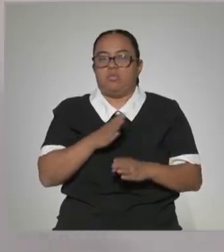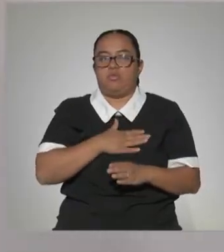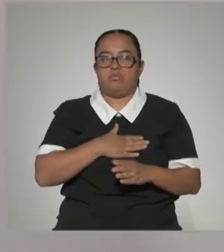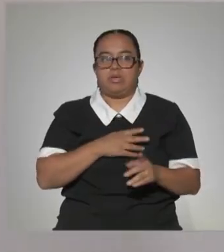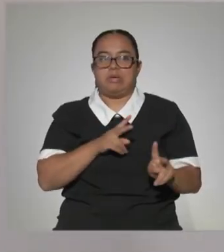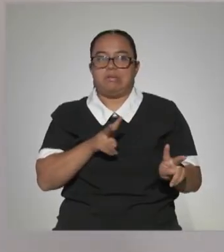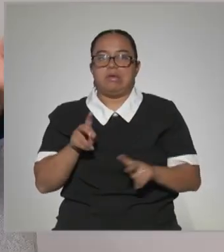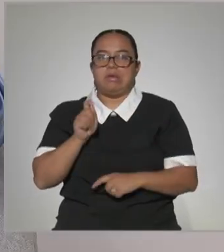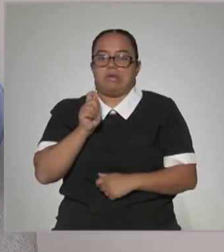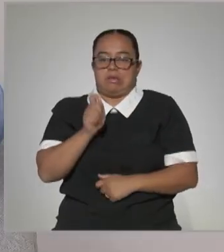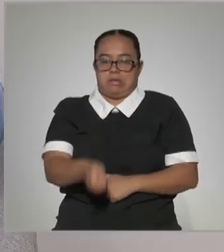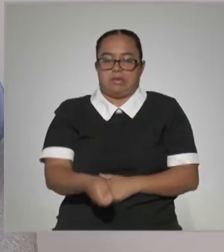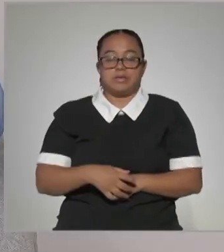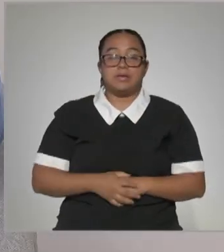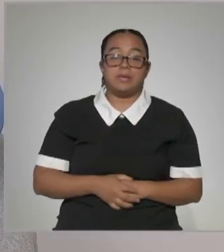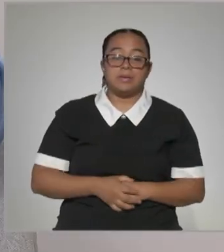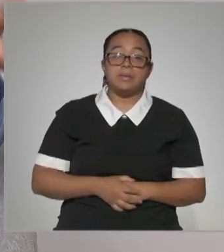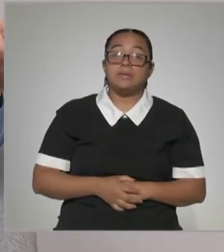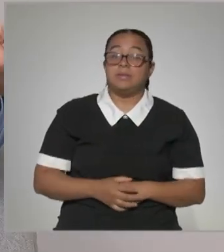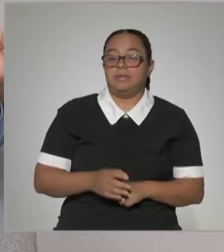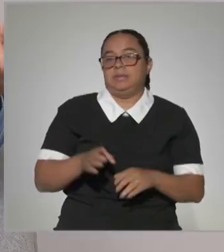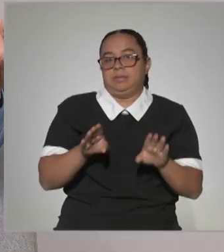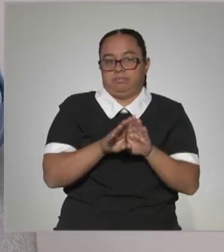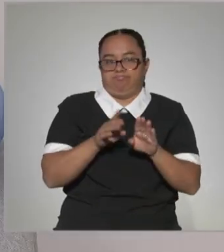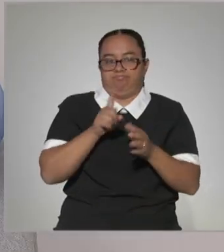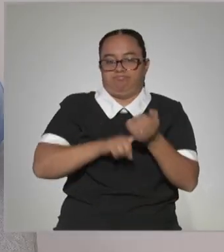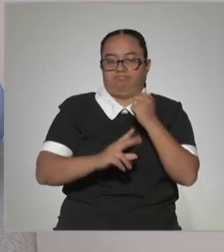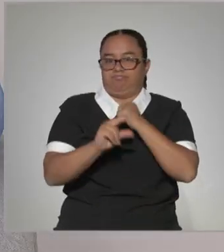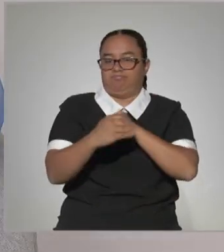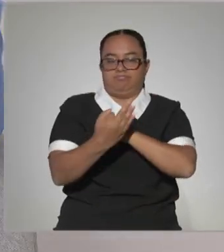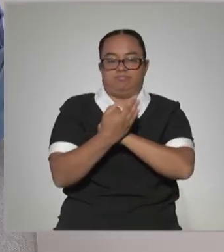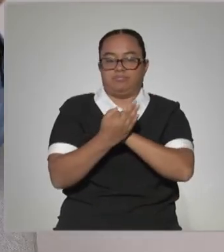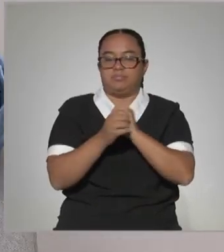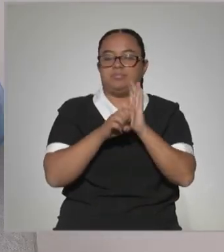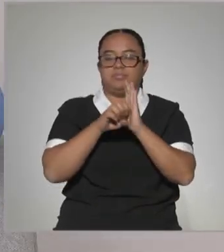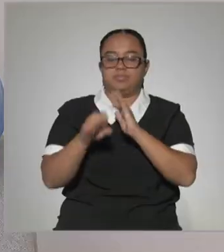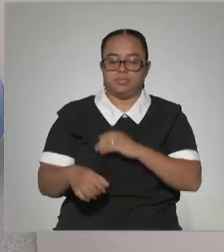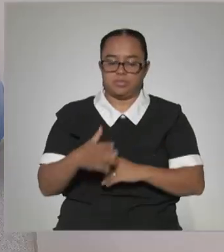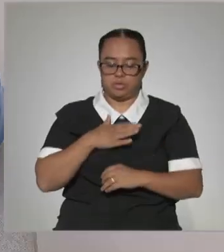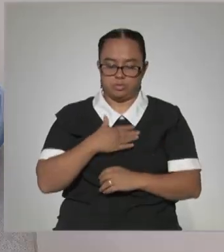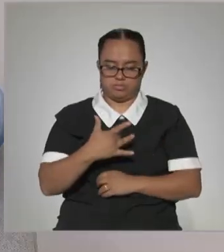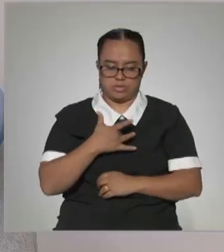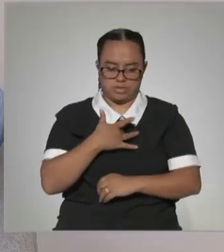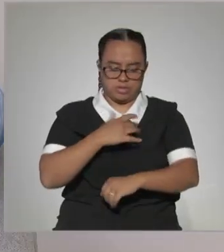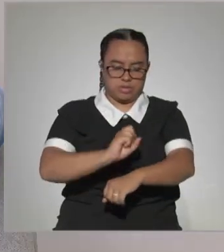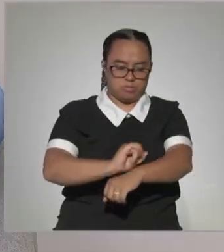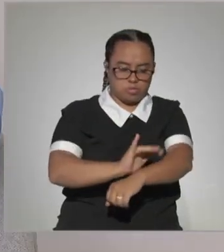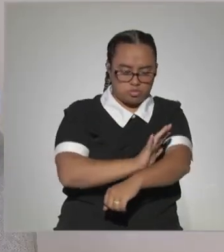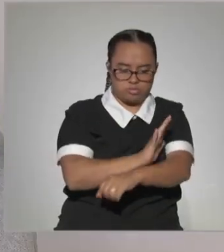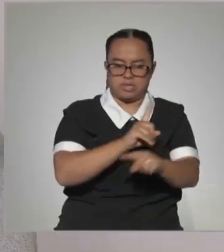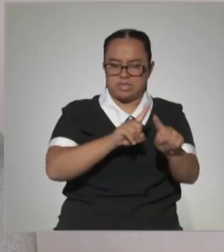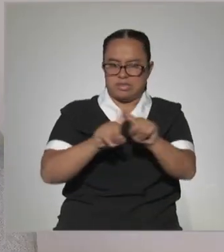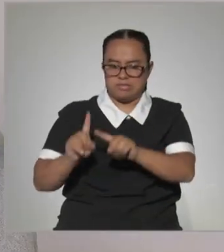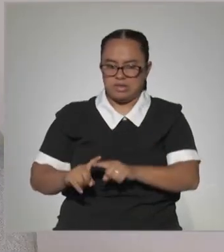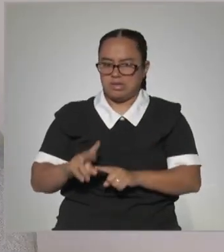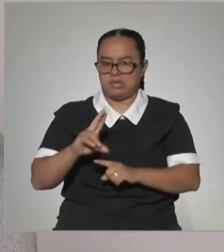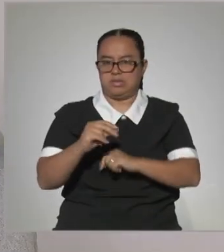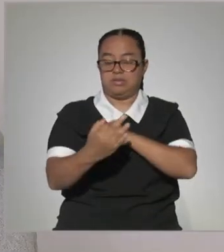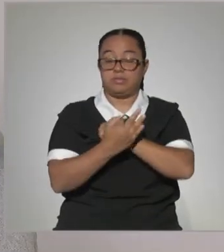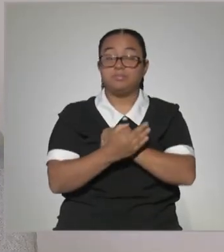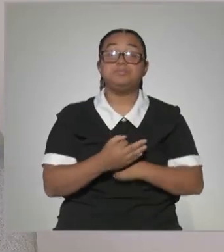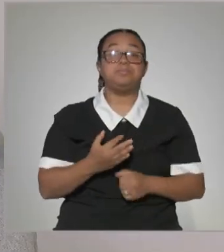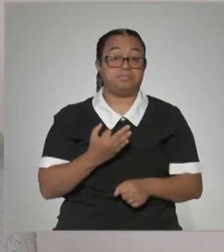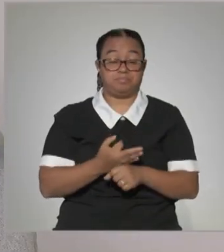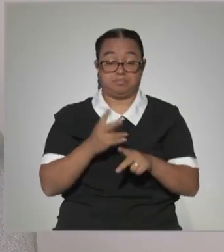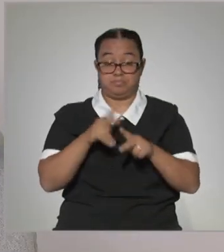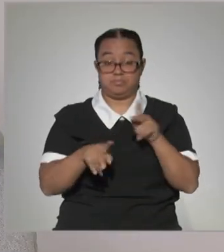entonces, bueno, eso tiene que ver con cómo afecta también en esto que decíamos, en mi estado de ánimo, en mis emociones, etcétera. Vamos a ir a un corte